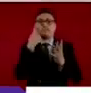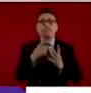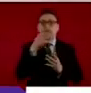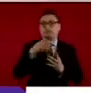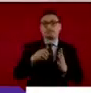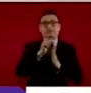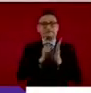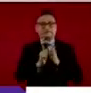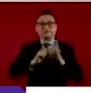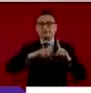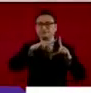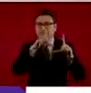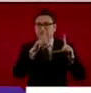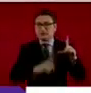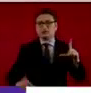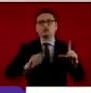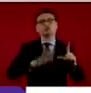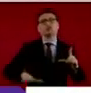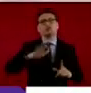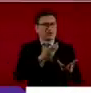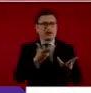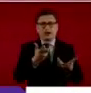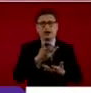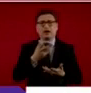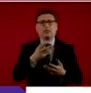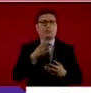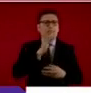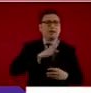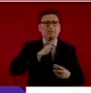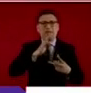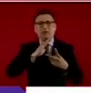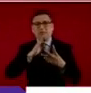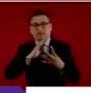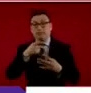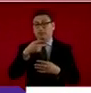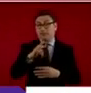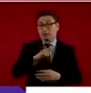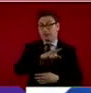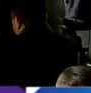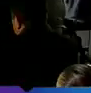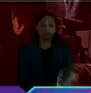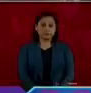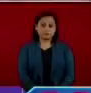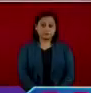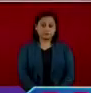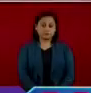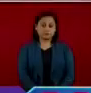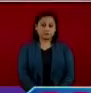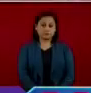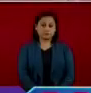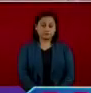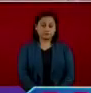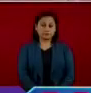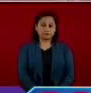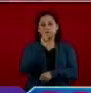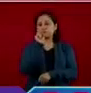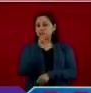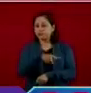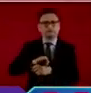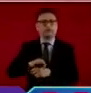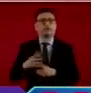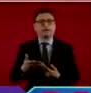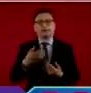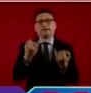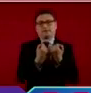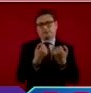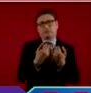la Secretaría de Gobernación, con Bienestar y Seguridad, así como con Protección Ciudadana. Ya quedó establecido el protocolo de funcionarios para